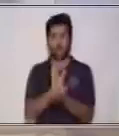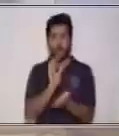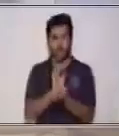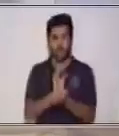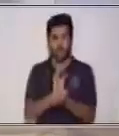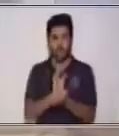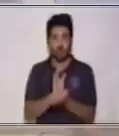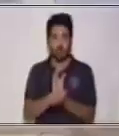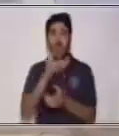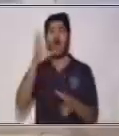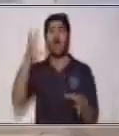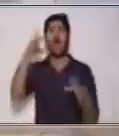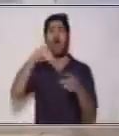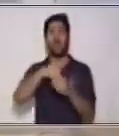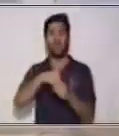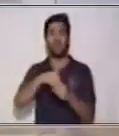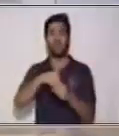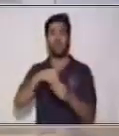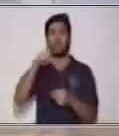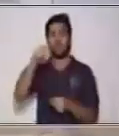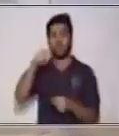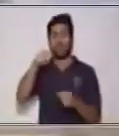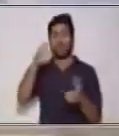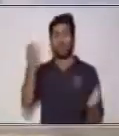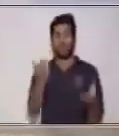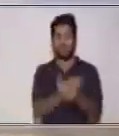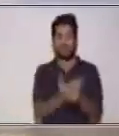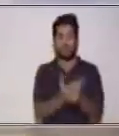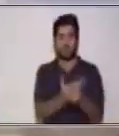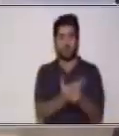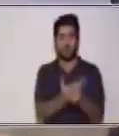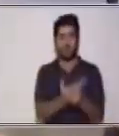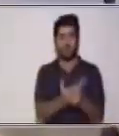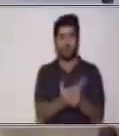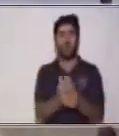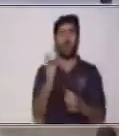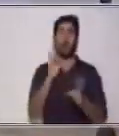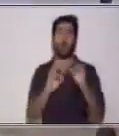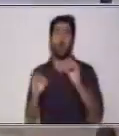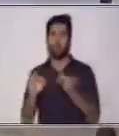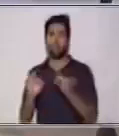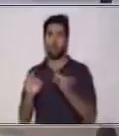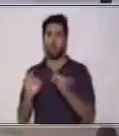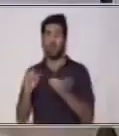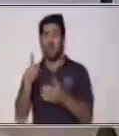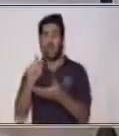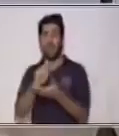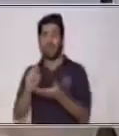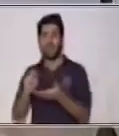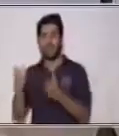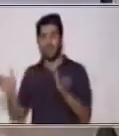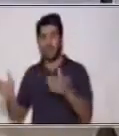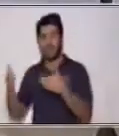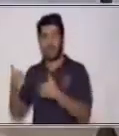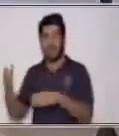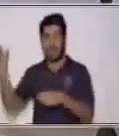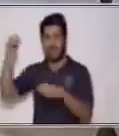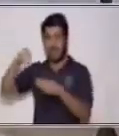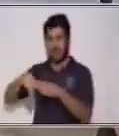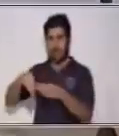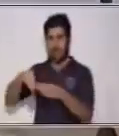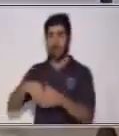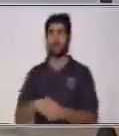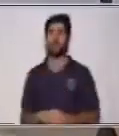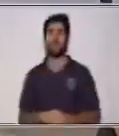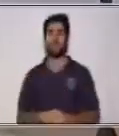guardarlos dentro de tu portafolio o escribirlos y tener bien guardado tu